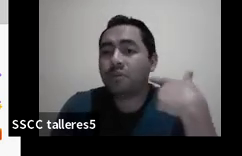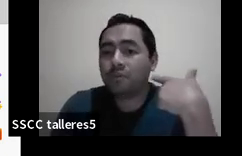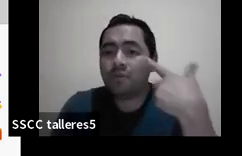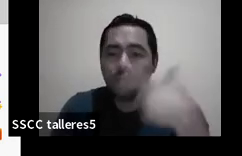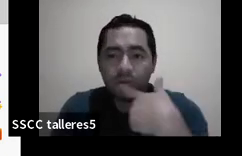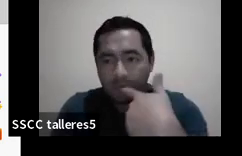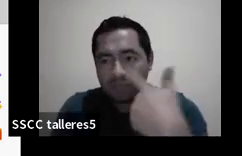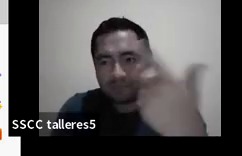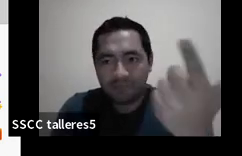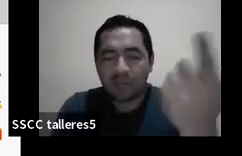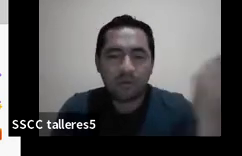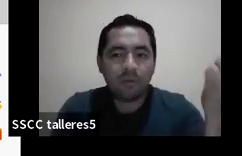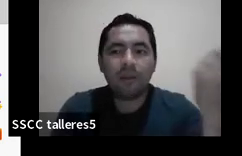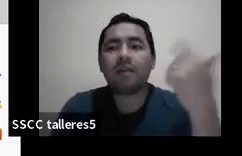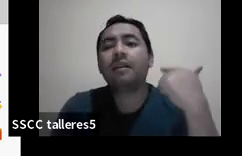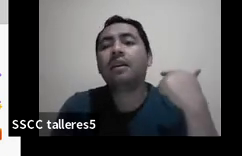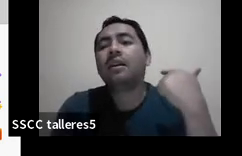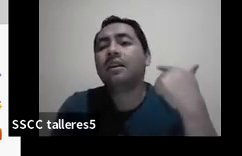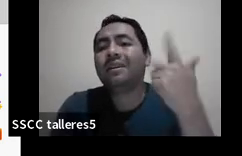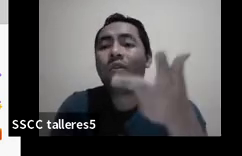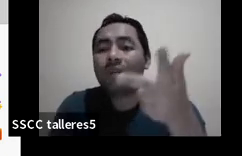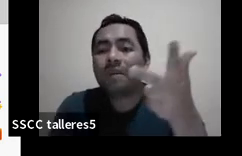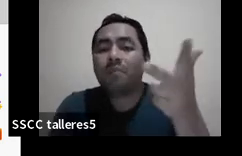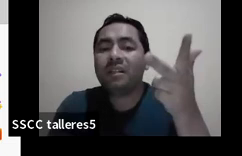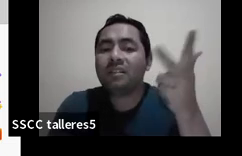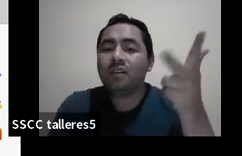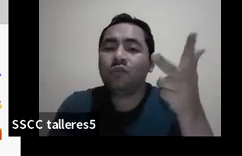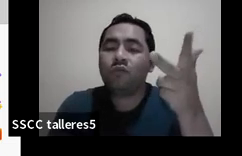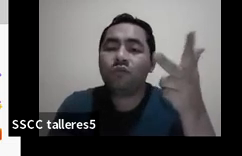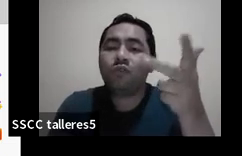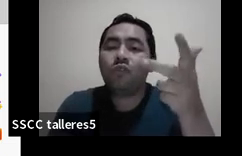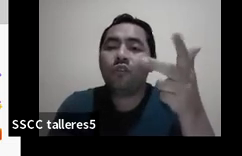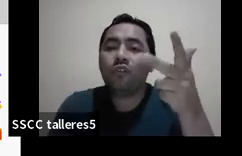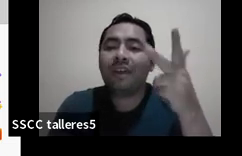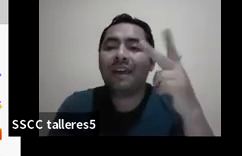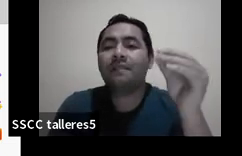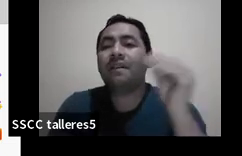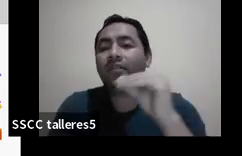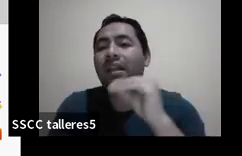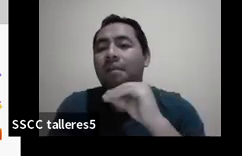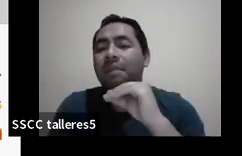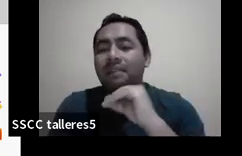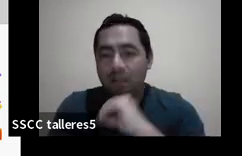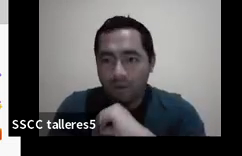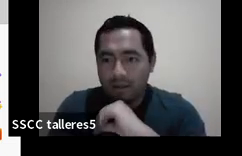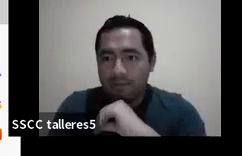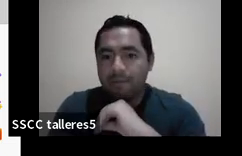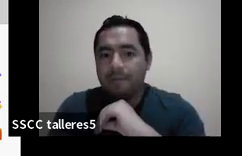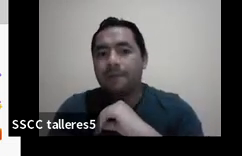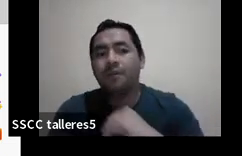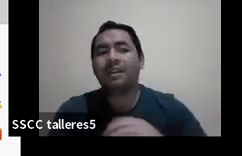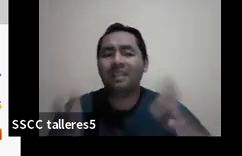poslocutivo, porque un sordo poslocutivo, pues, ya aprende a hablar. O también puede ser un sordo que ha llevado terapias de